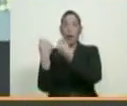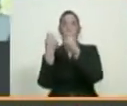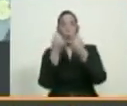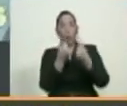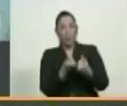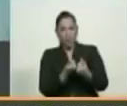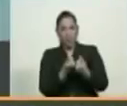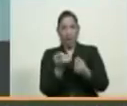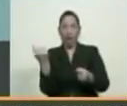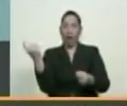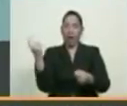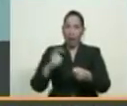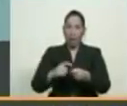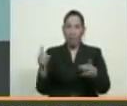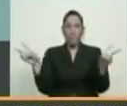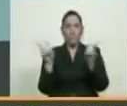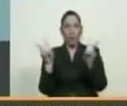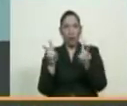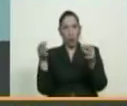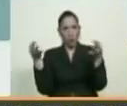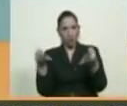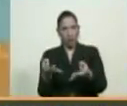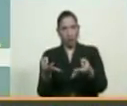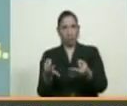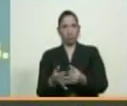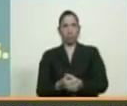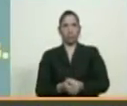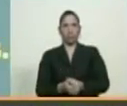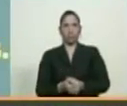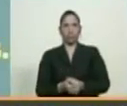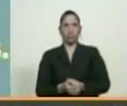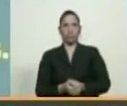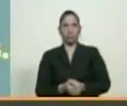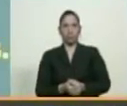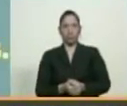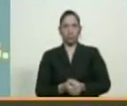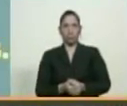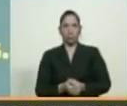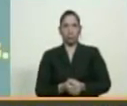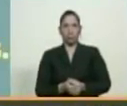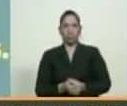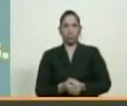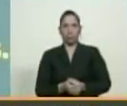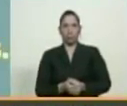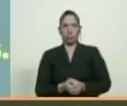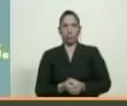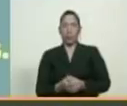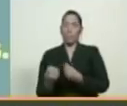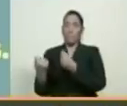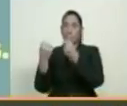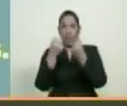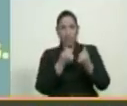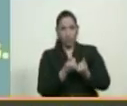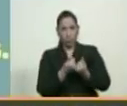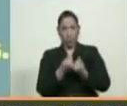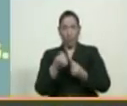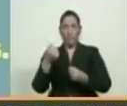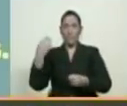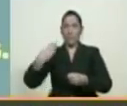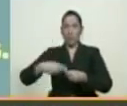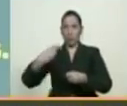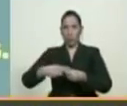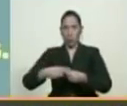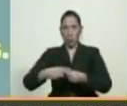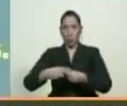anclada a un valor real, que sin duda fluctúa basado en los precios del petróleo, pero que